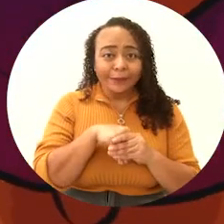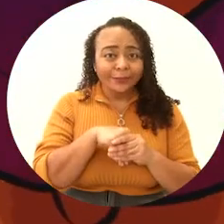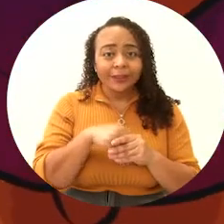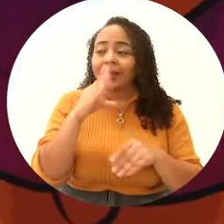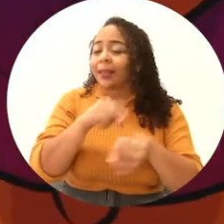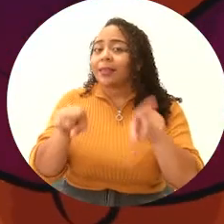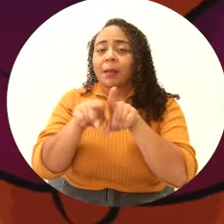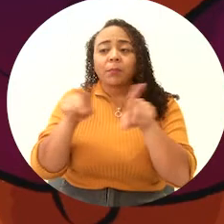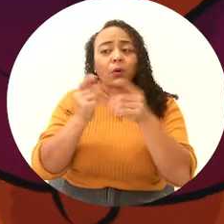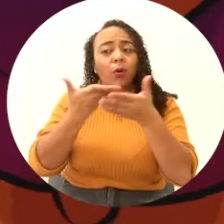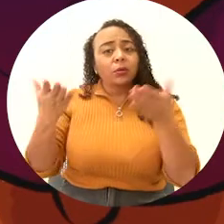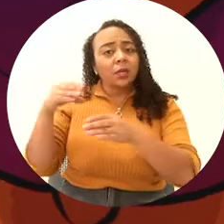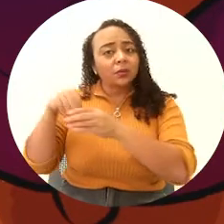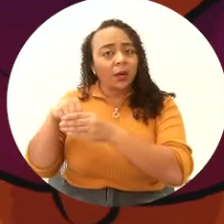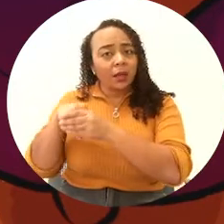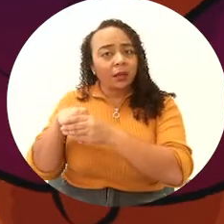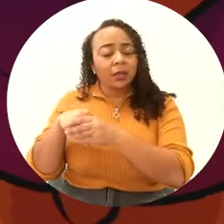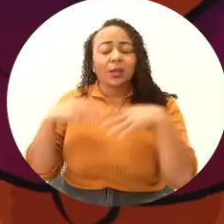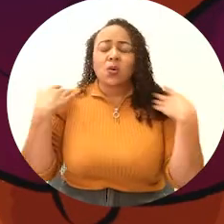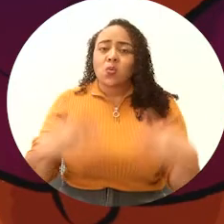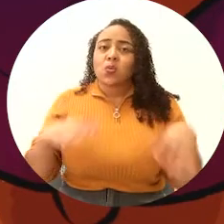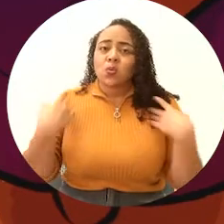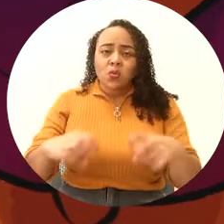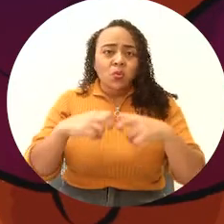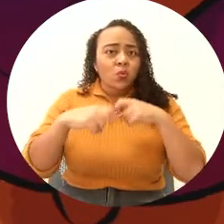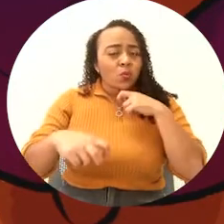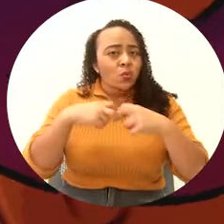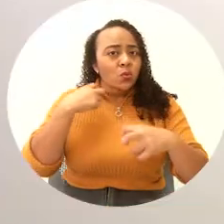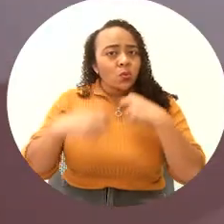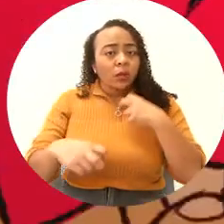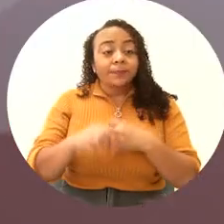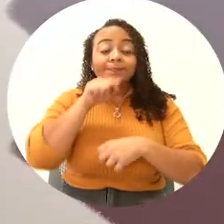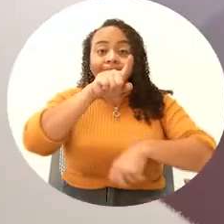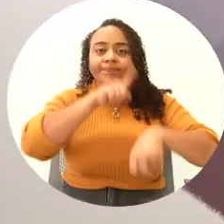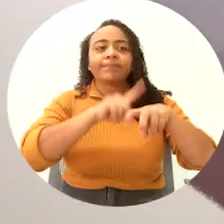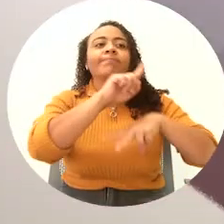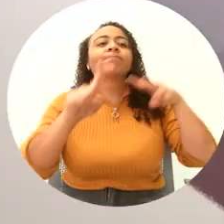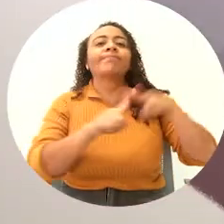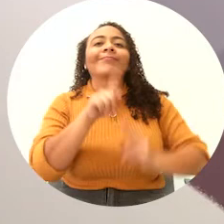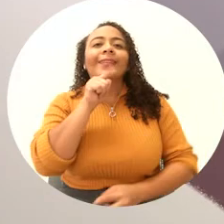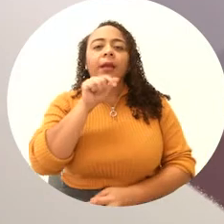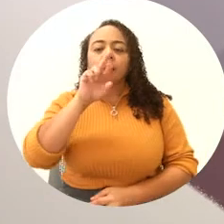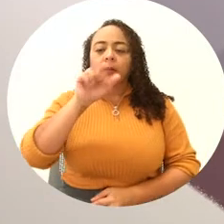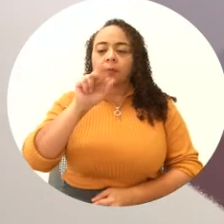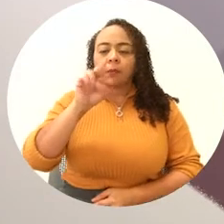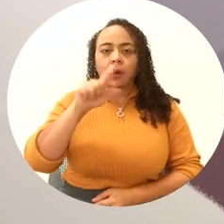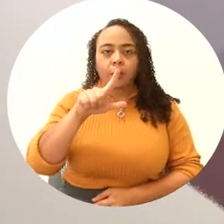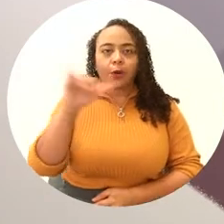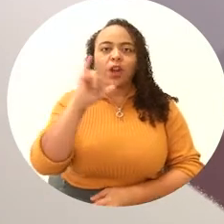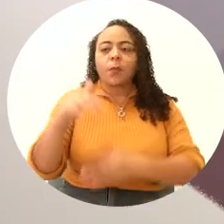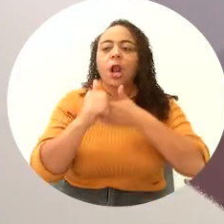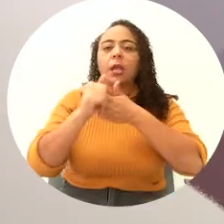ahorros ni recursos guardados. Era un grave problema. En ese momento apareció Raúl.